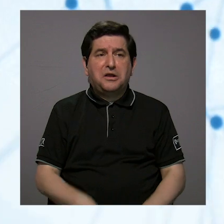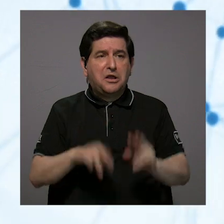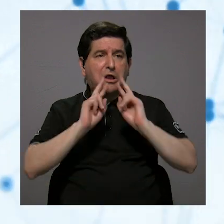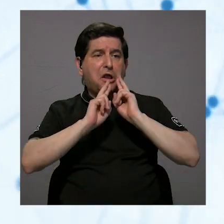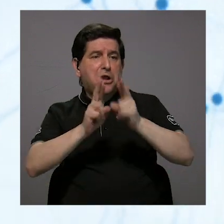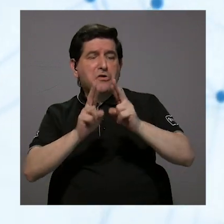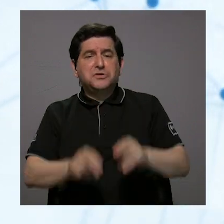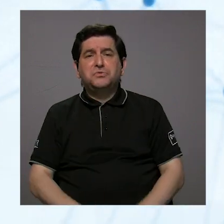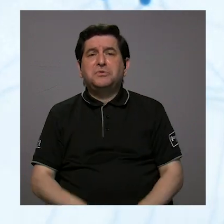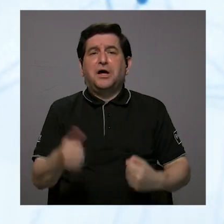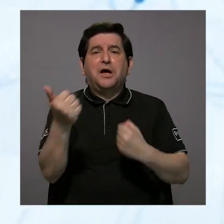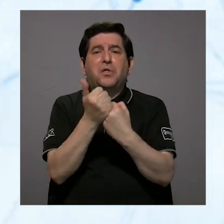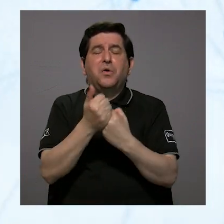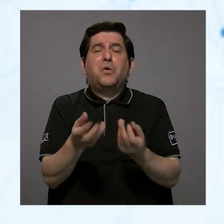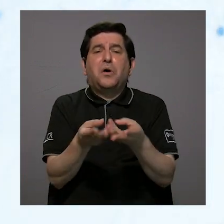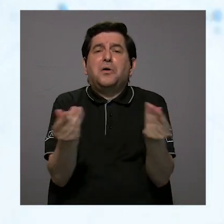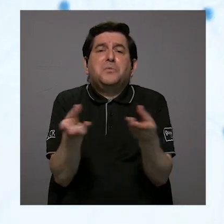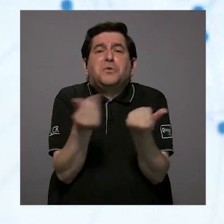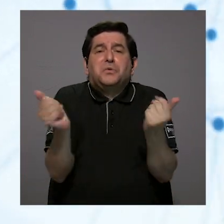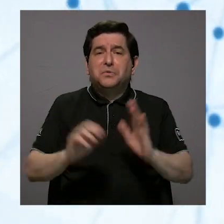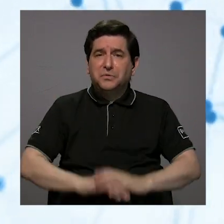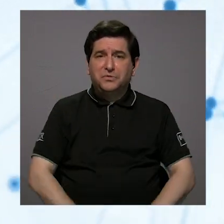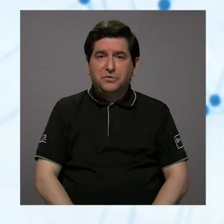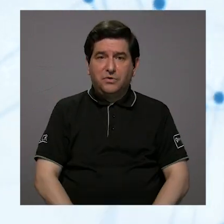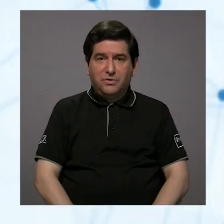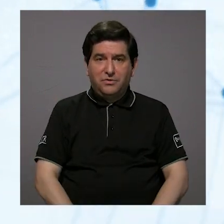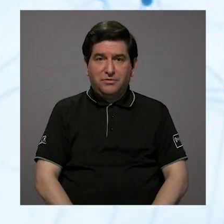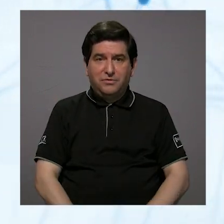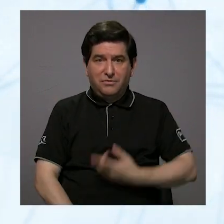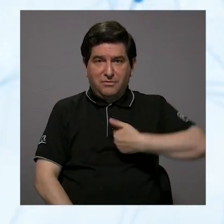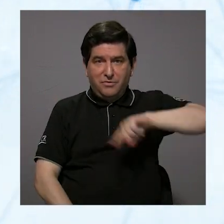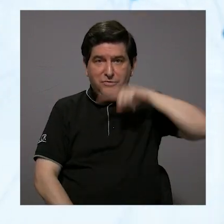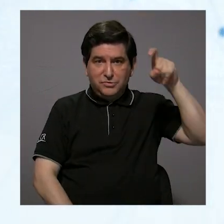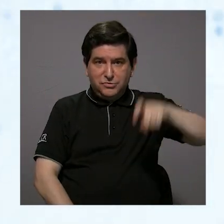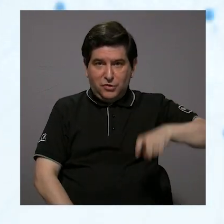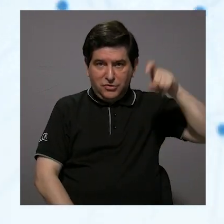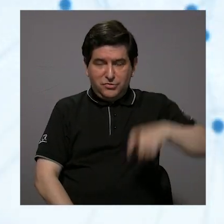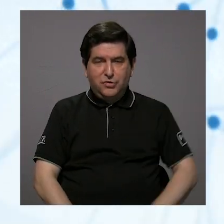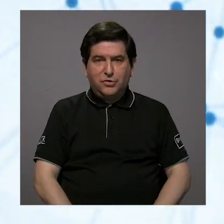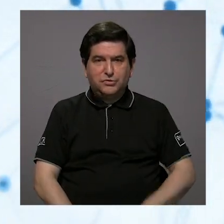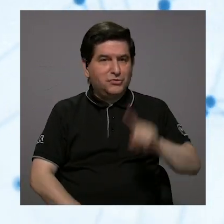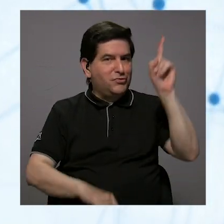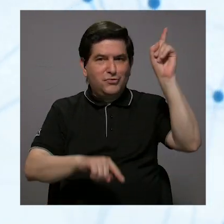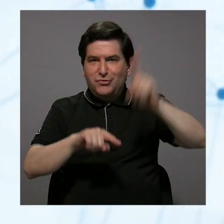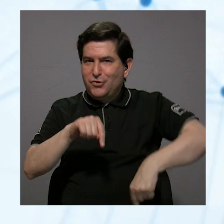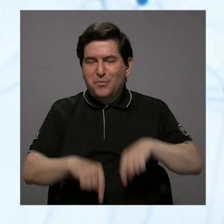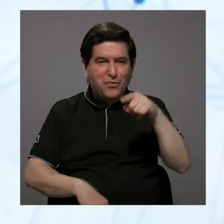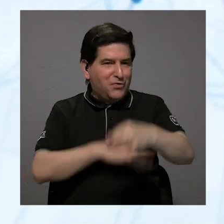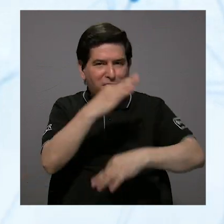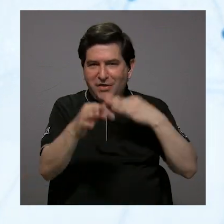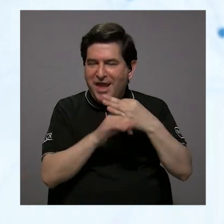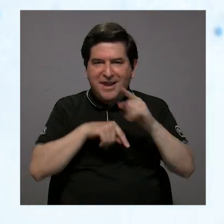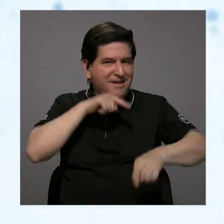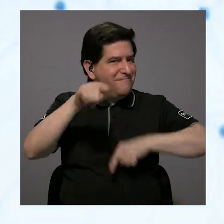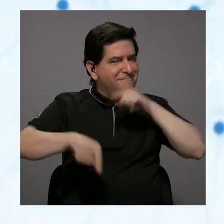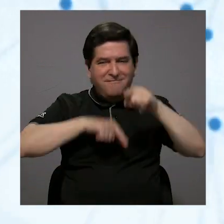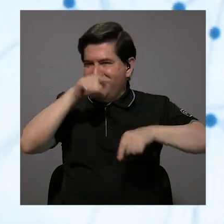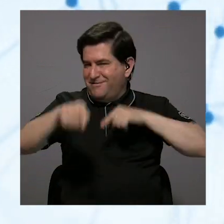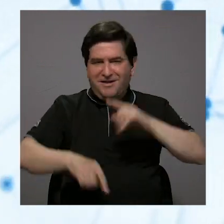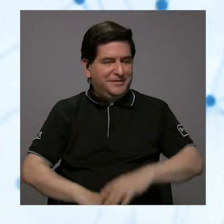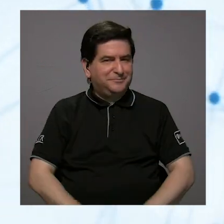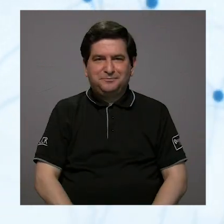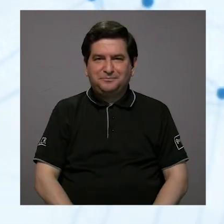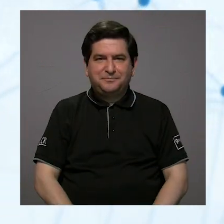va a salir una investigación muy favorable al producto. Y nosotros necesitábamos que no pudiera haber ese tipo de